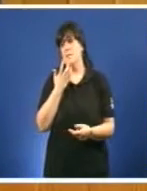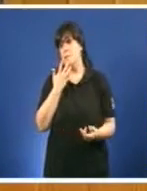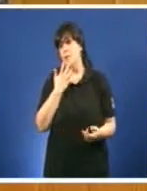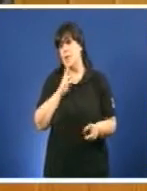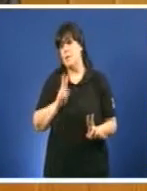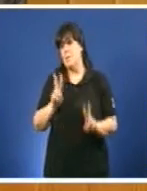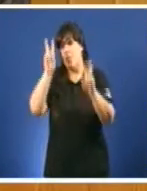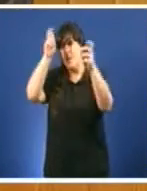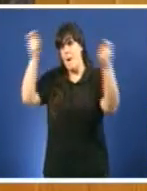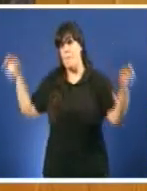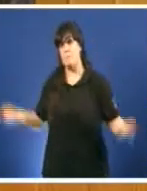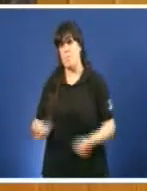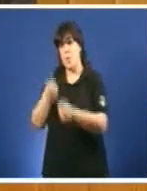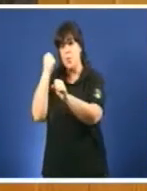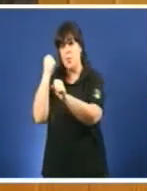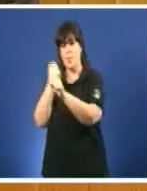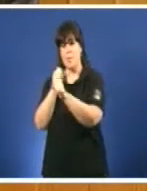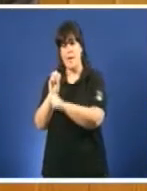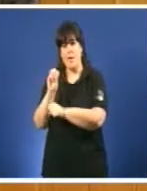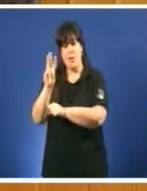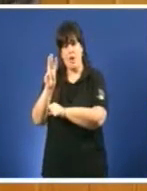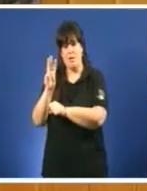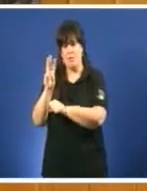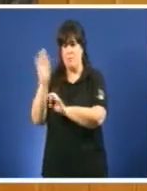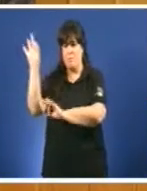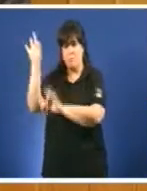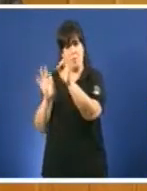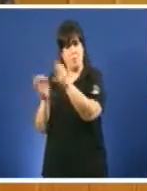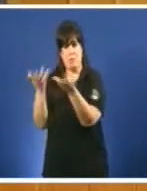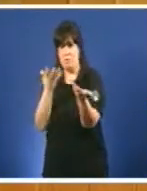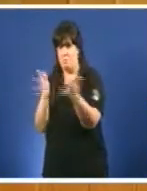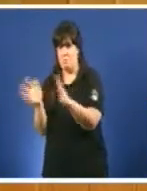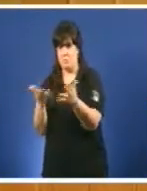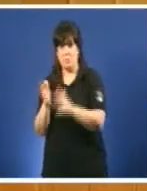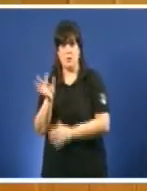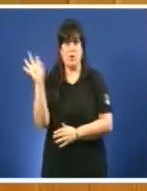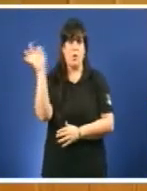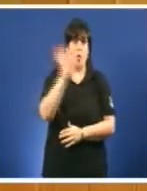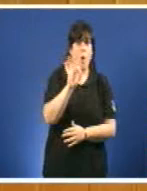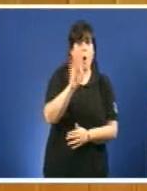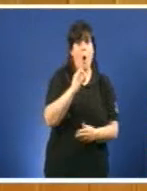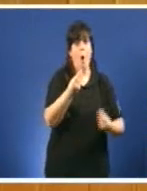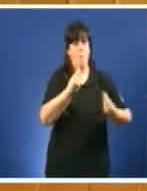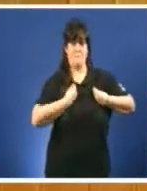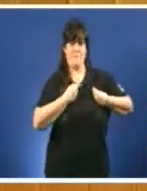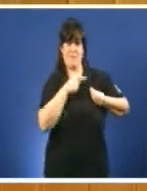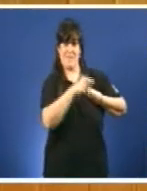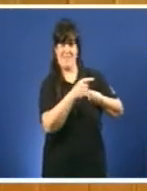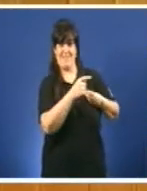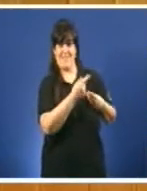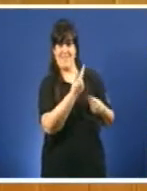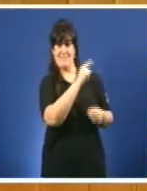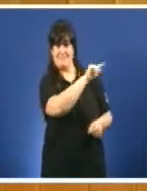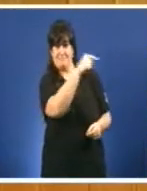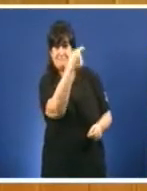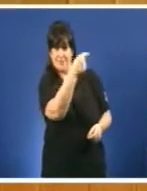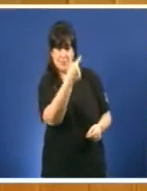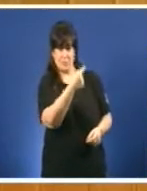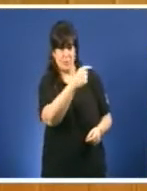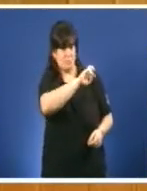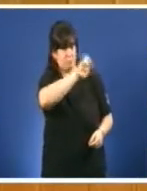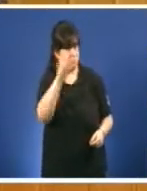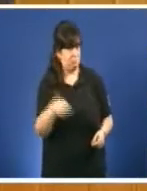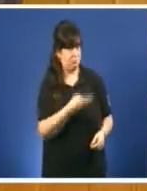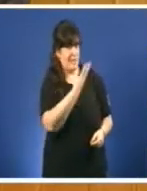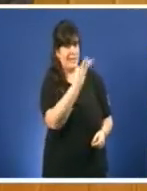promoción de emprego ou do 80,38% en vivenda. Por moito que nestes orzamentos se